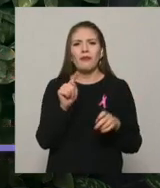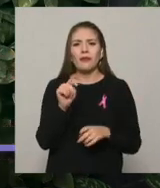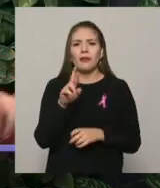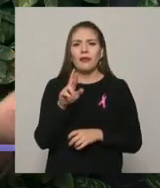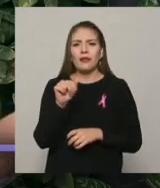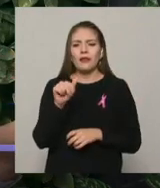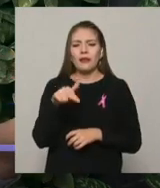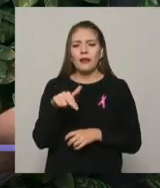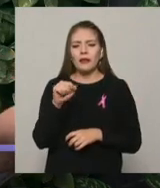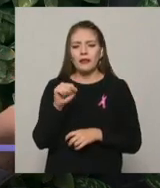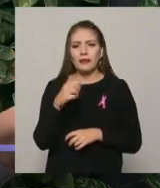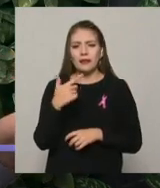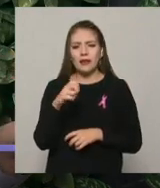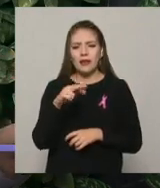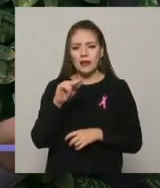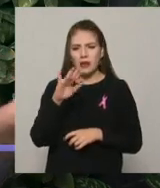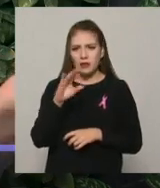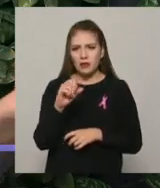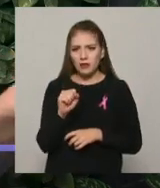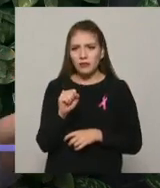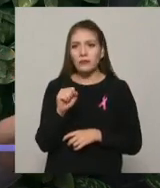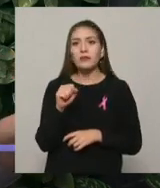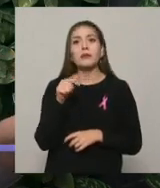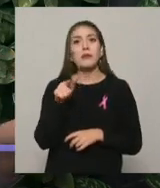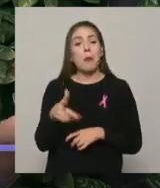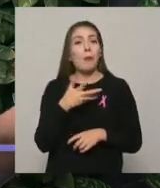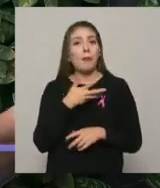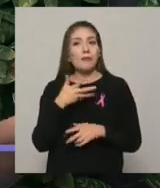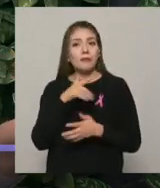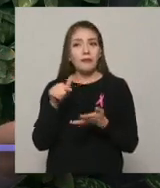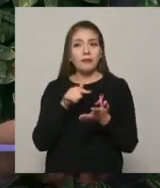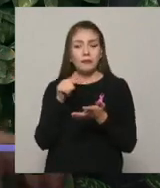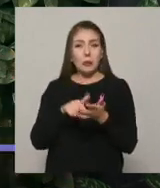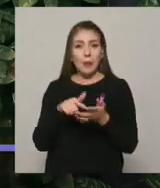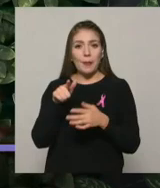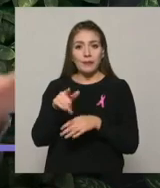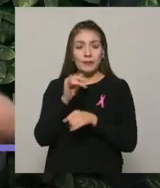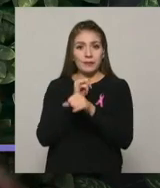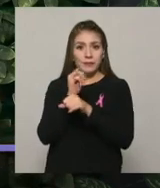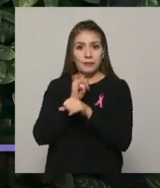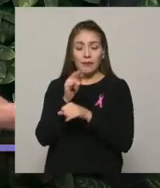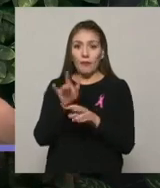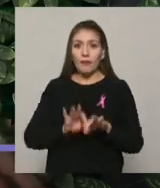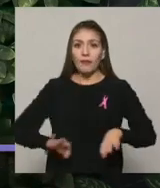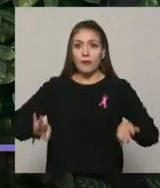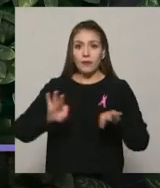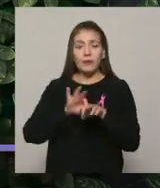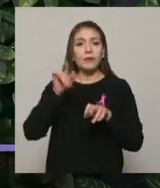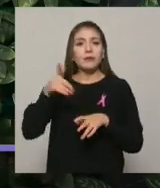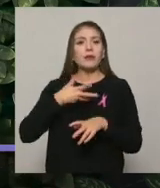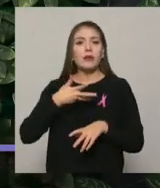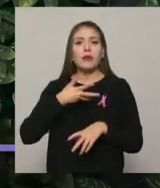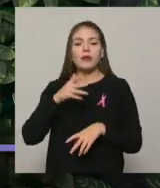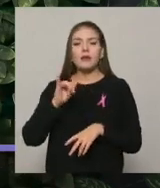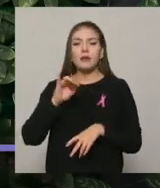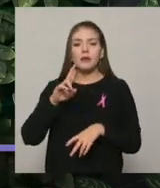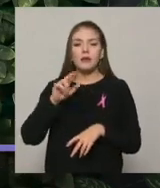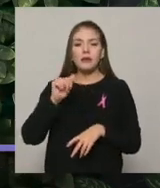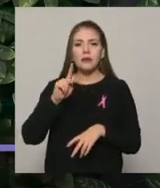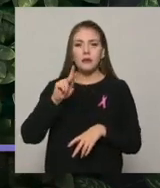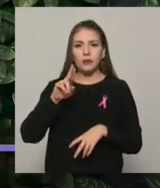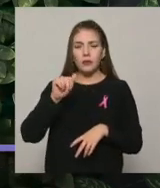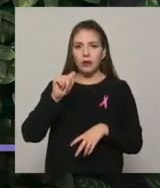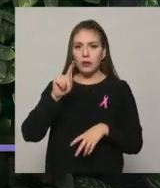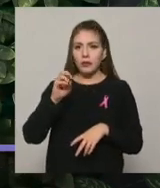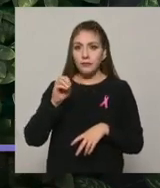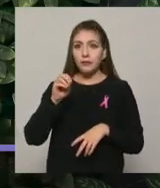está arriesgando un centro de investigación muy importante que está en Irapuato, que se dedica justo a todo esto. Entonces yo